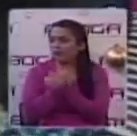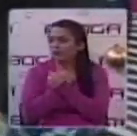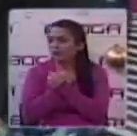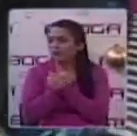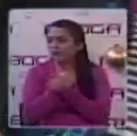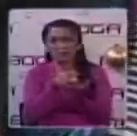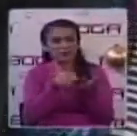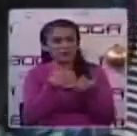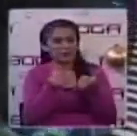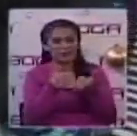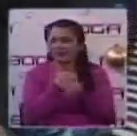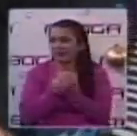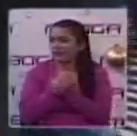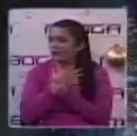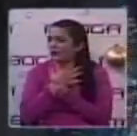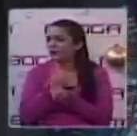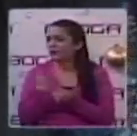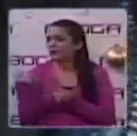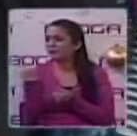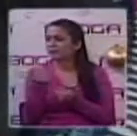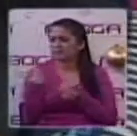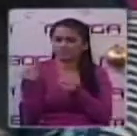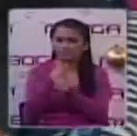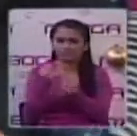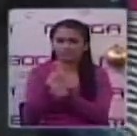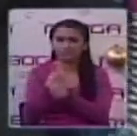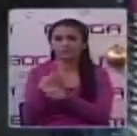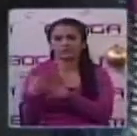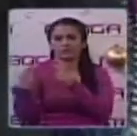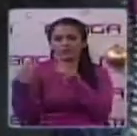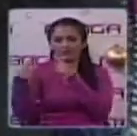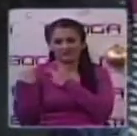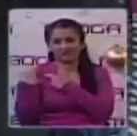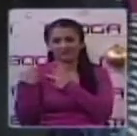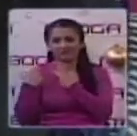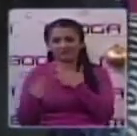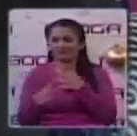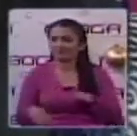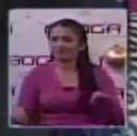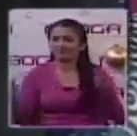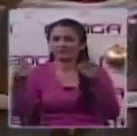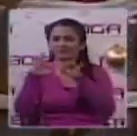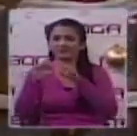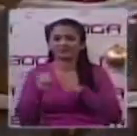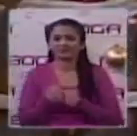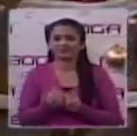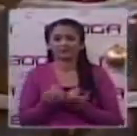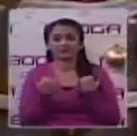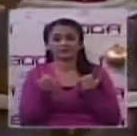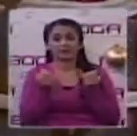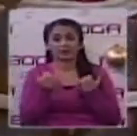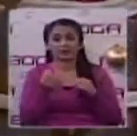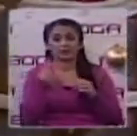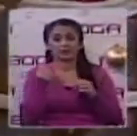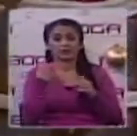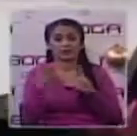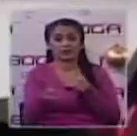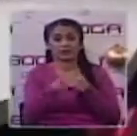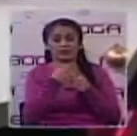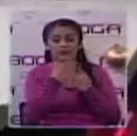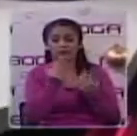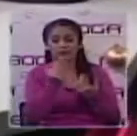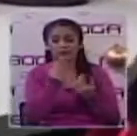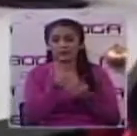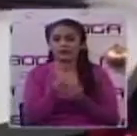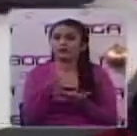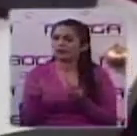trabajar junto con ese público interno, que es lo más valioso. Y en cuanto a las redes sociales, como le mencionaba. Las redes sociales es importante porque de eso